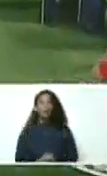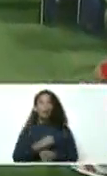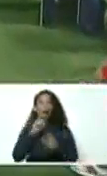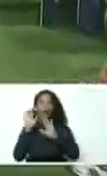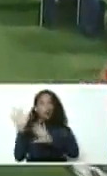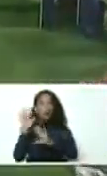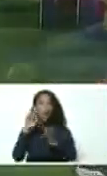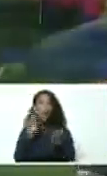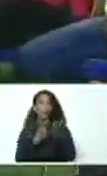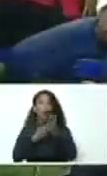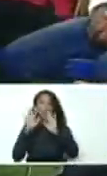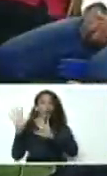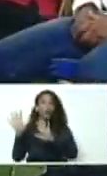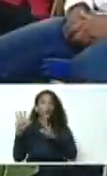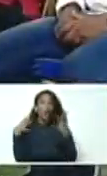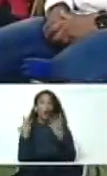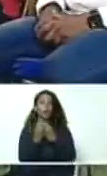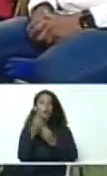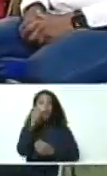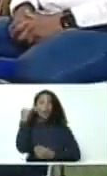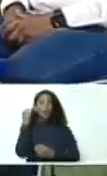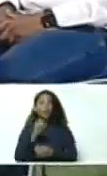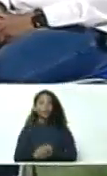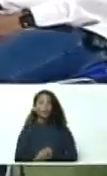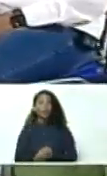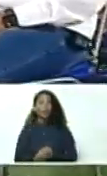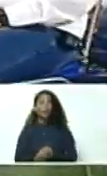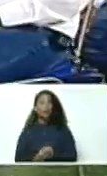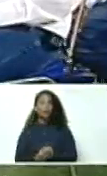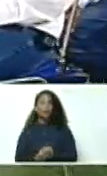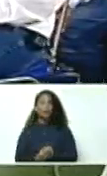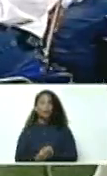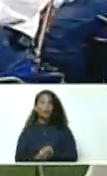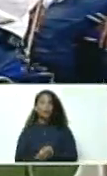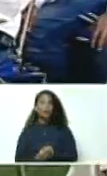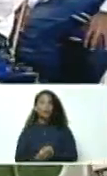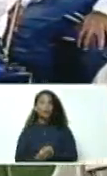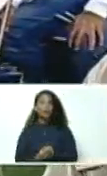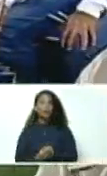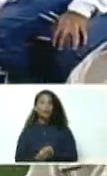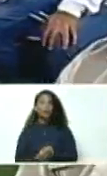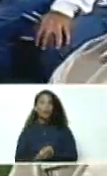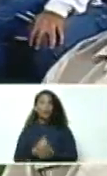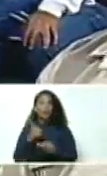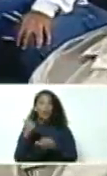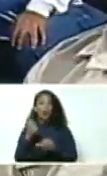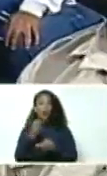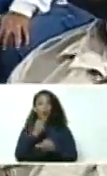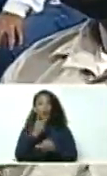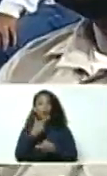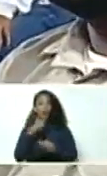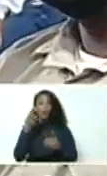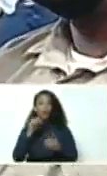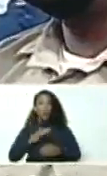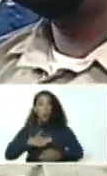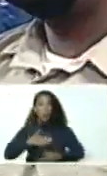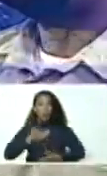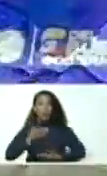Esa es la verdad, compañeras, compañeros. Y es muy hermoso poder